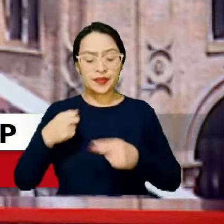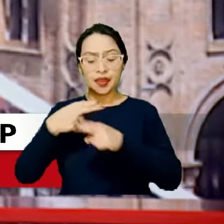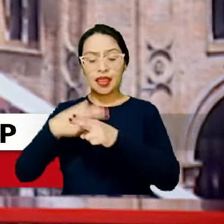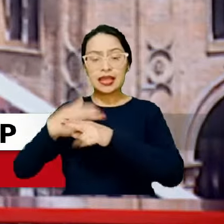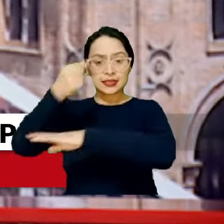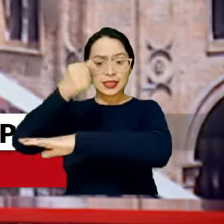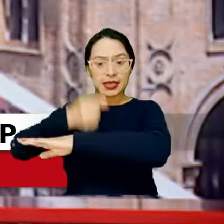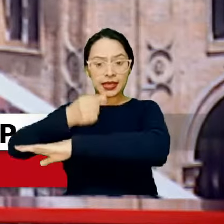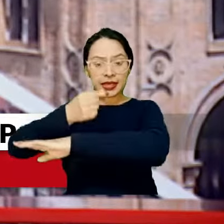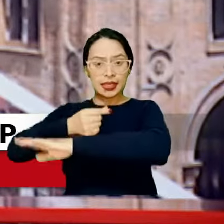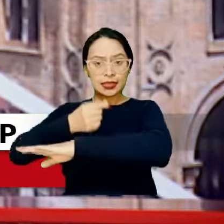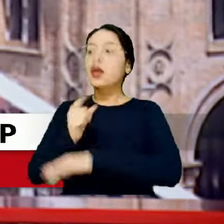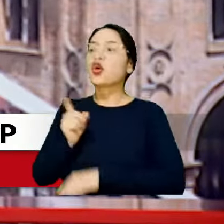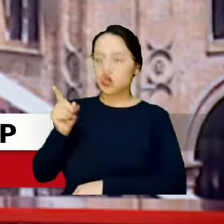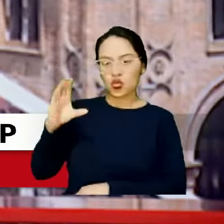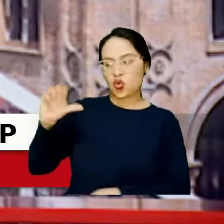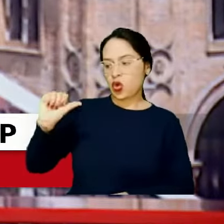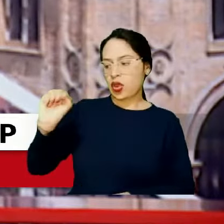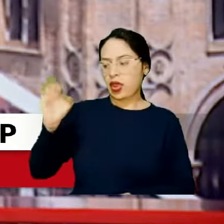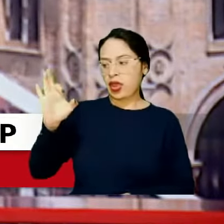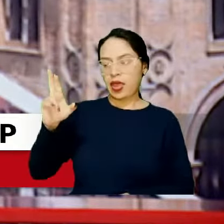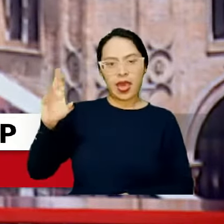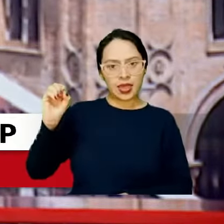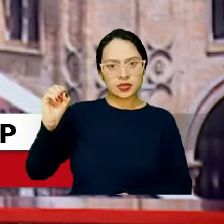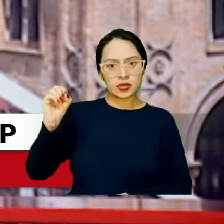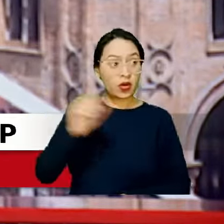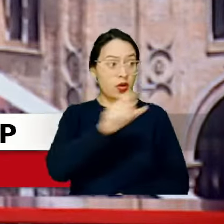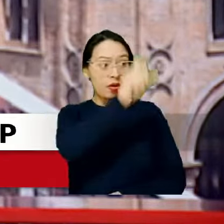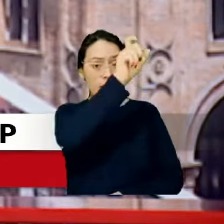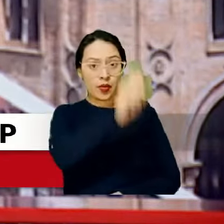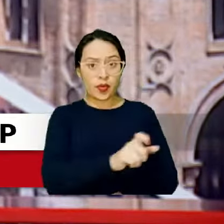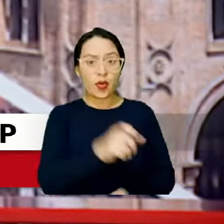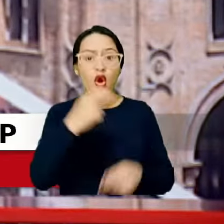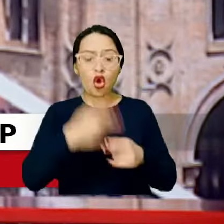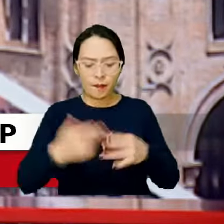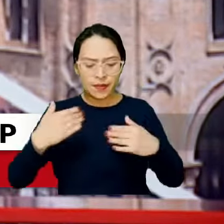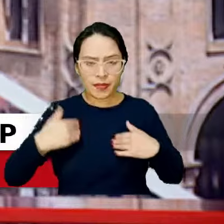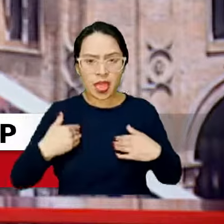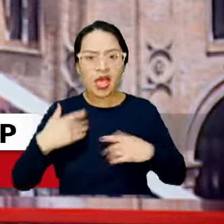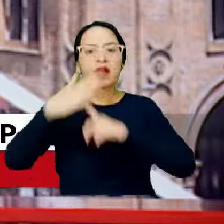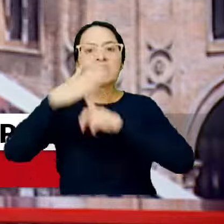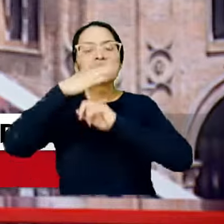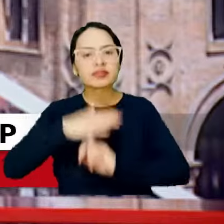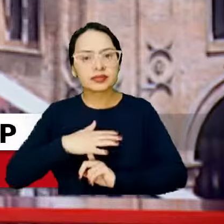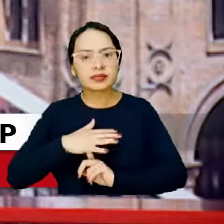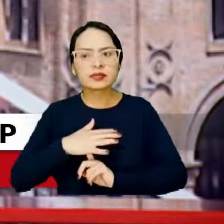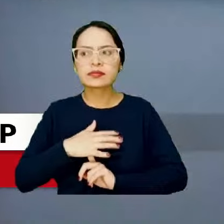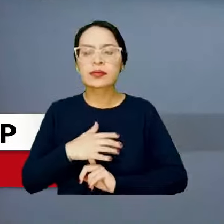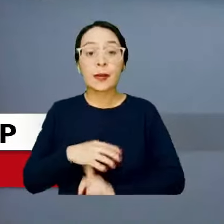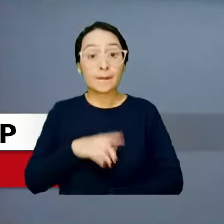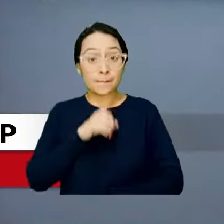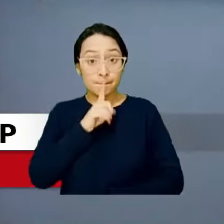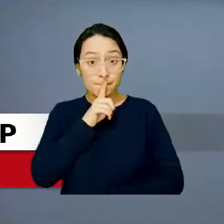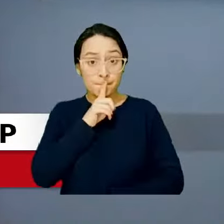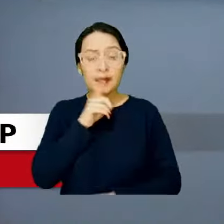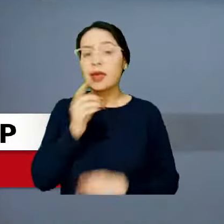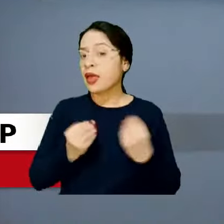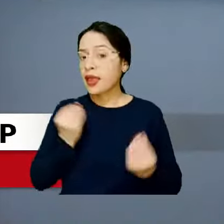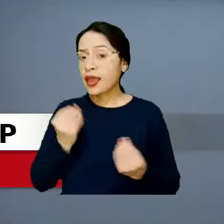de La Suay? Porque en realidad se menciona su nombre, estaría dentro del proceso aquel, esta situación. ¿Qué va a hacer al respecto? No, pues